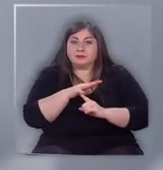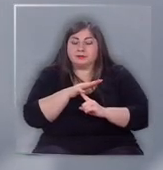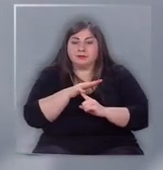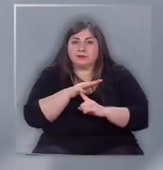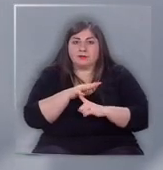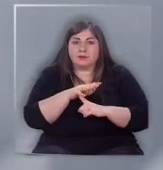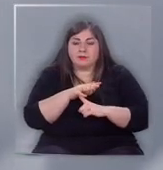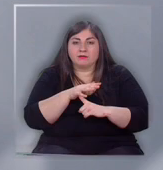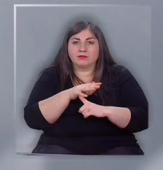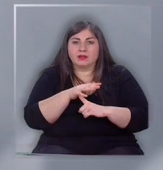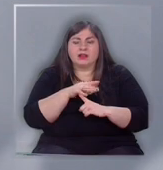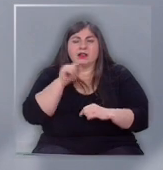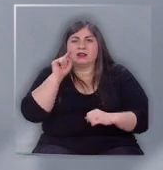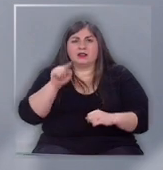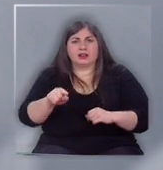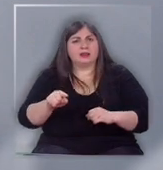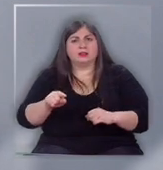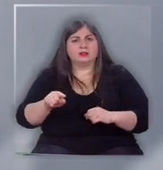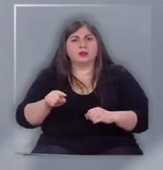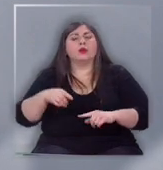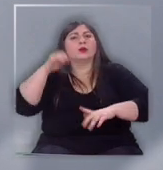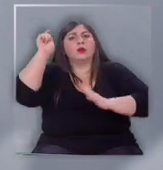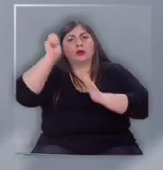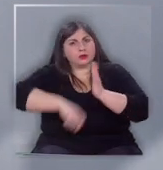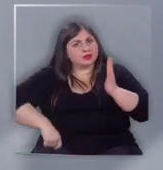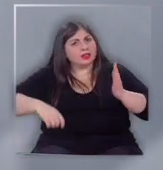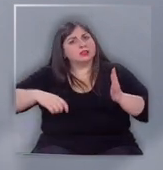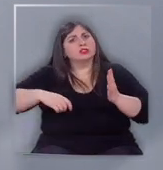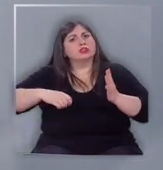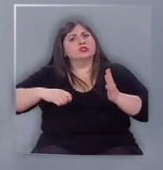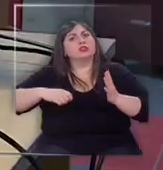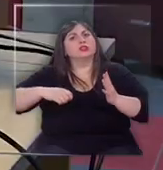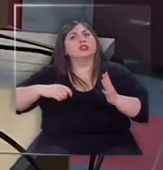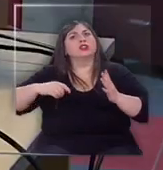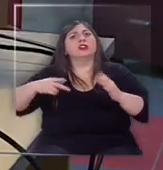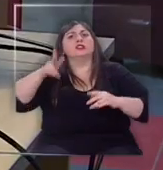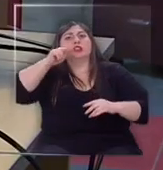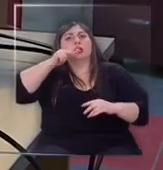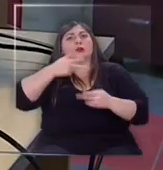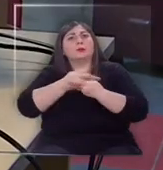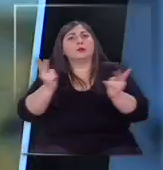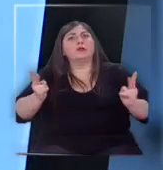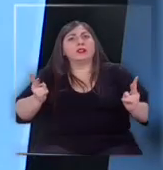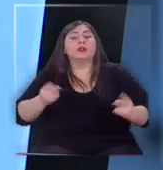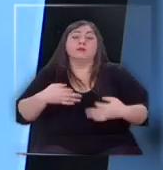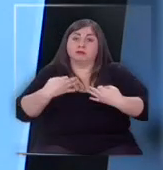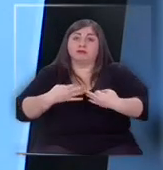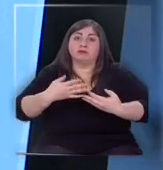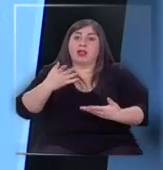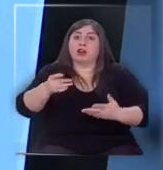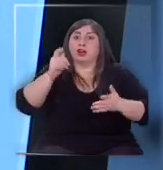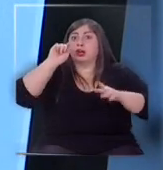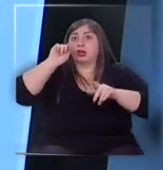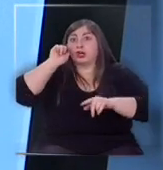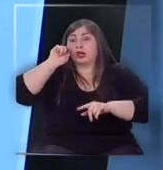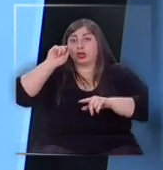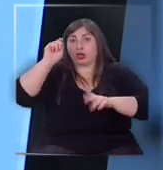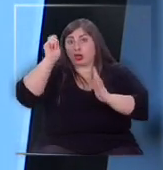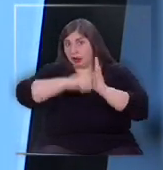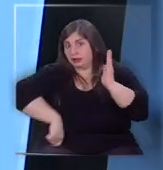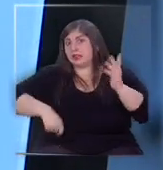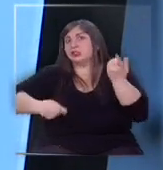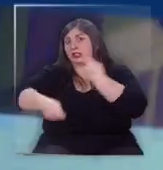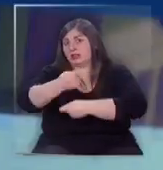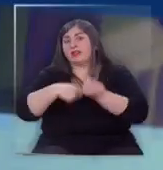Esto es conforme a un contrato que firmamos ante el notario público. La información era efectiva de acuerdo a los contratos de venta que